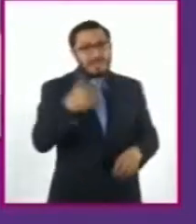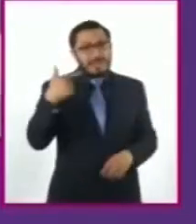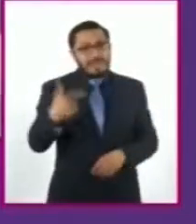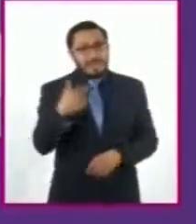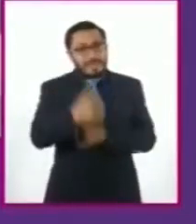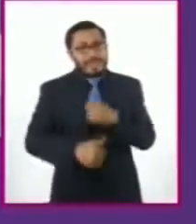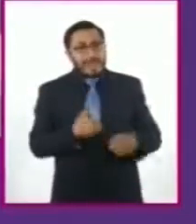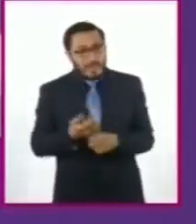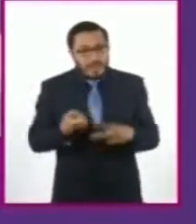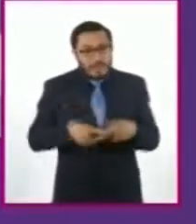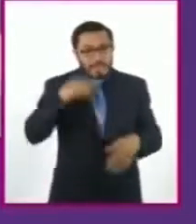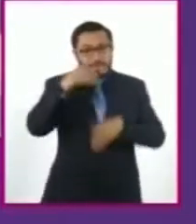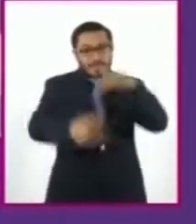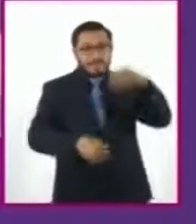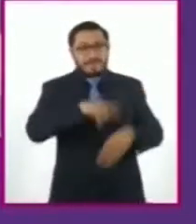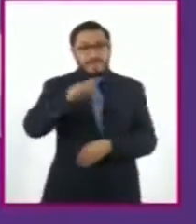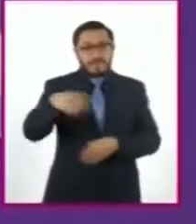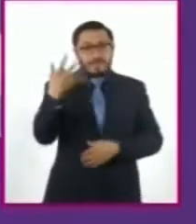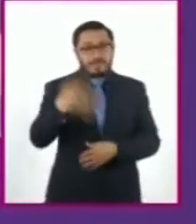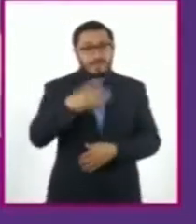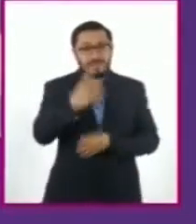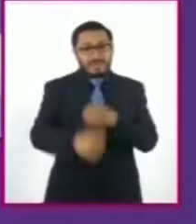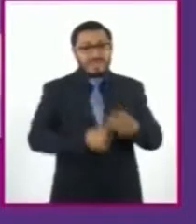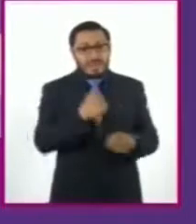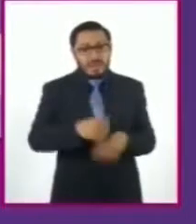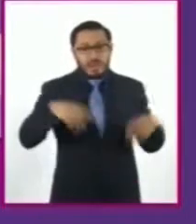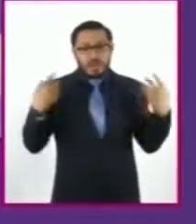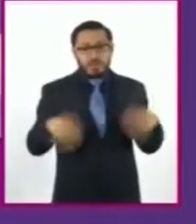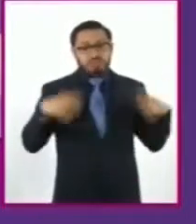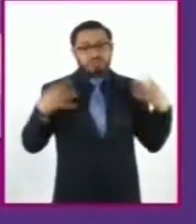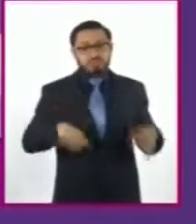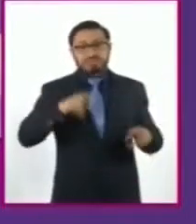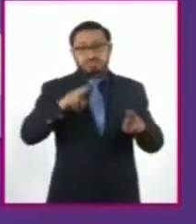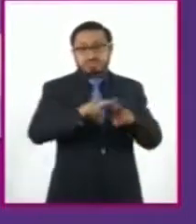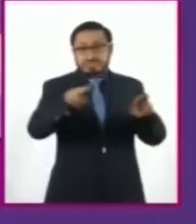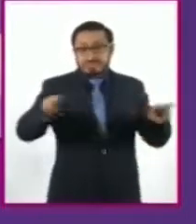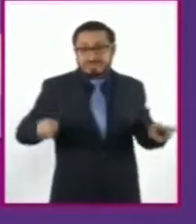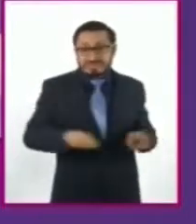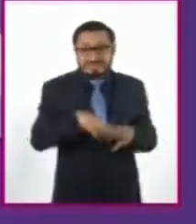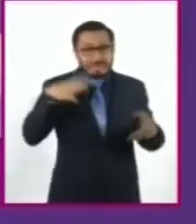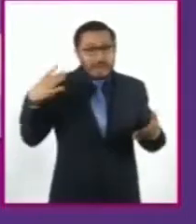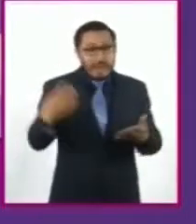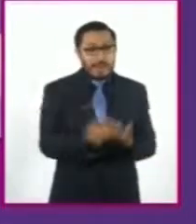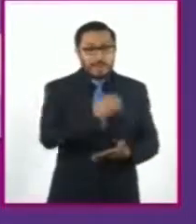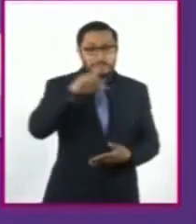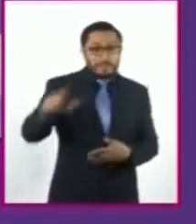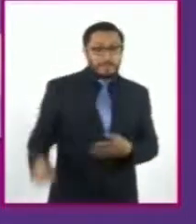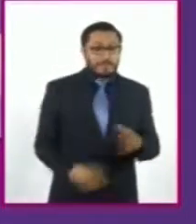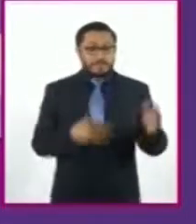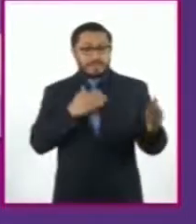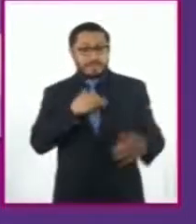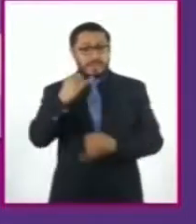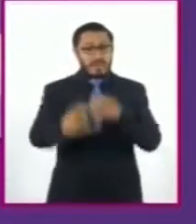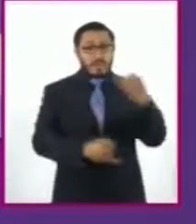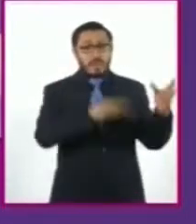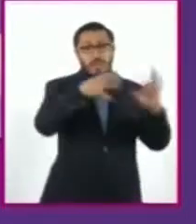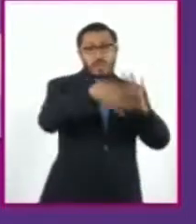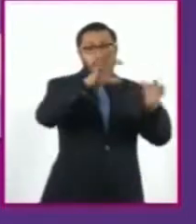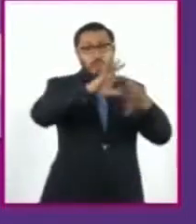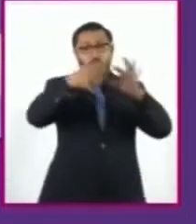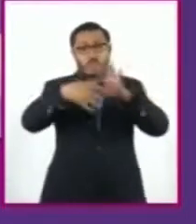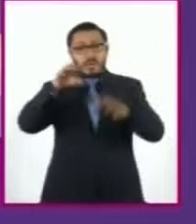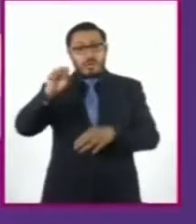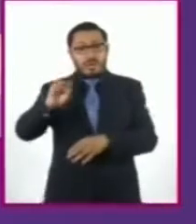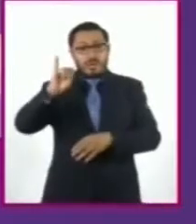los 10 años, batió un récord nacional y no tardó en clasificarse para los Juegos Olímpicos de Sydney